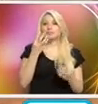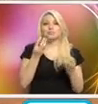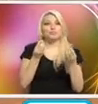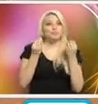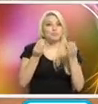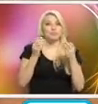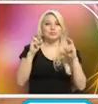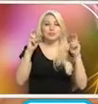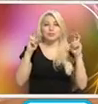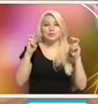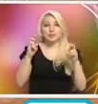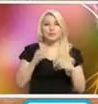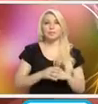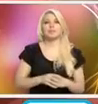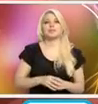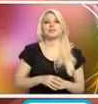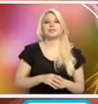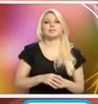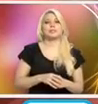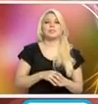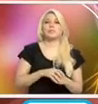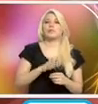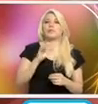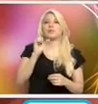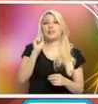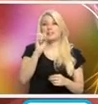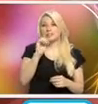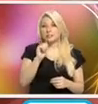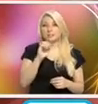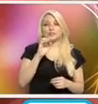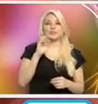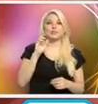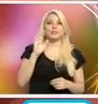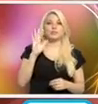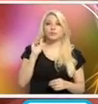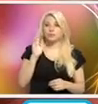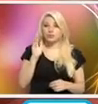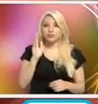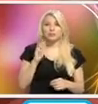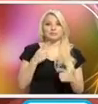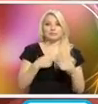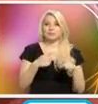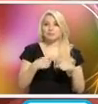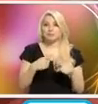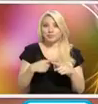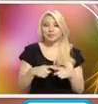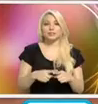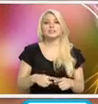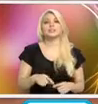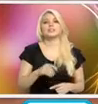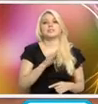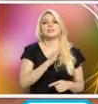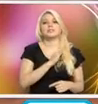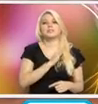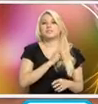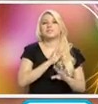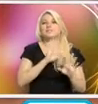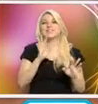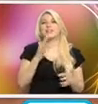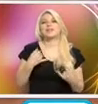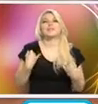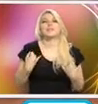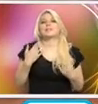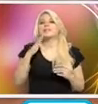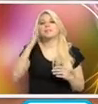¿no? Si nos vamos en el terreno profesional, pues te marcaba esto, ¿no? No necesitas ser un especialista en algo,